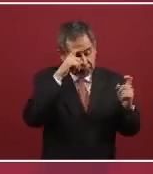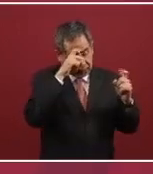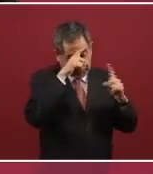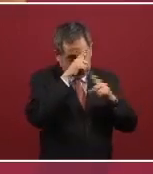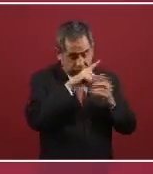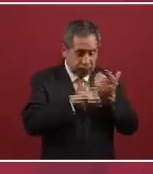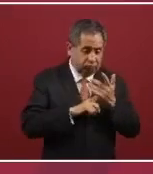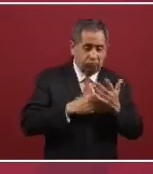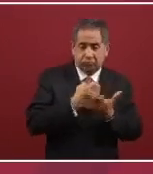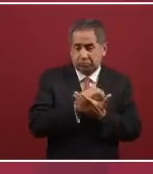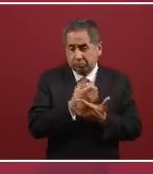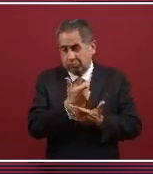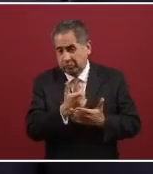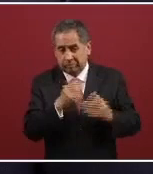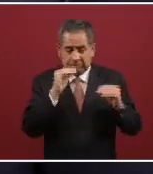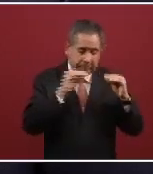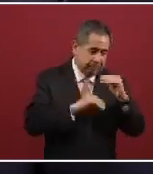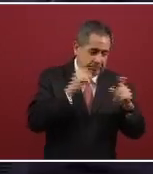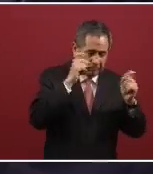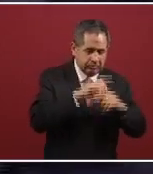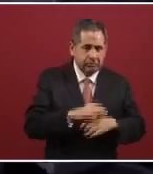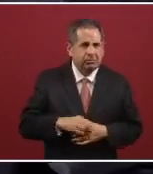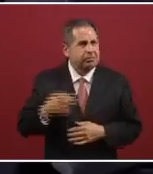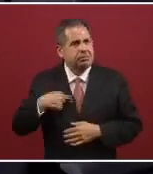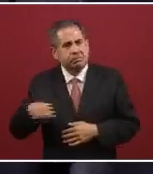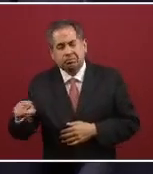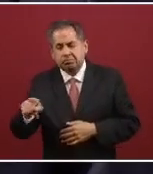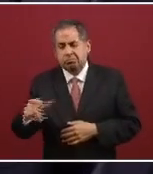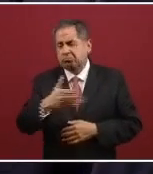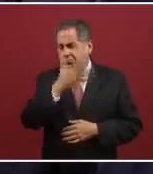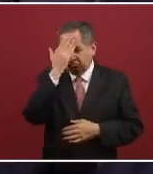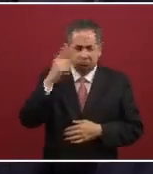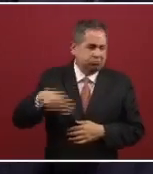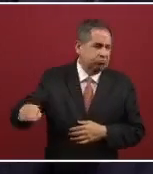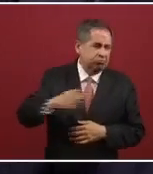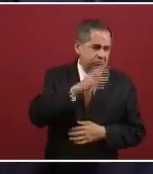difíciles de comprender. La gente no sabe.